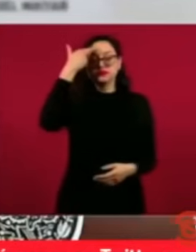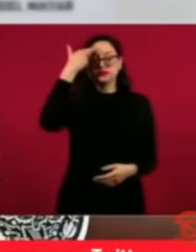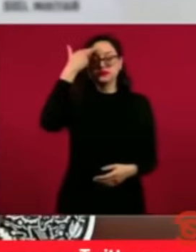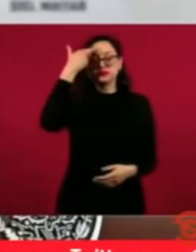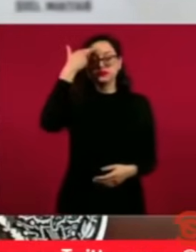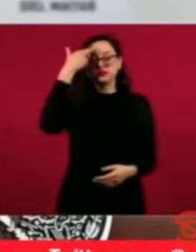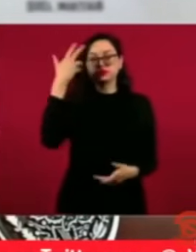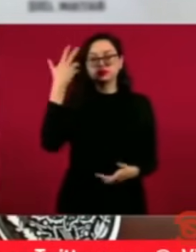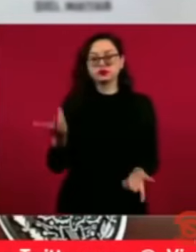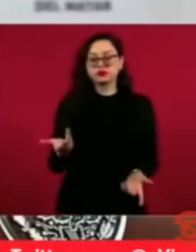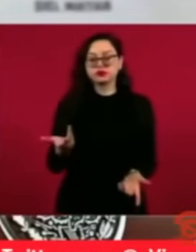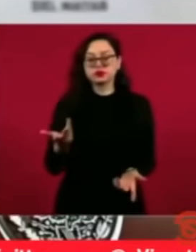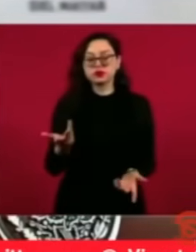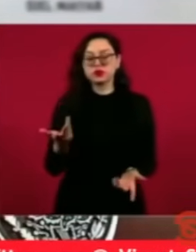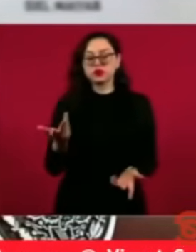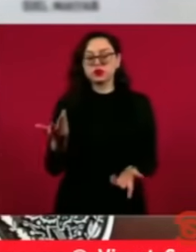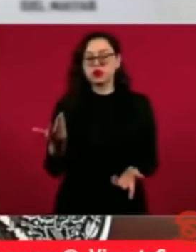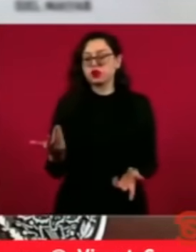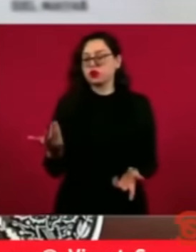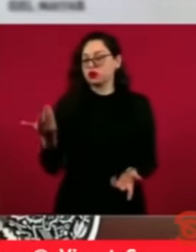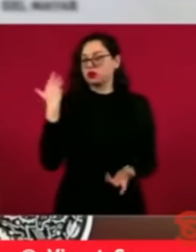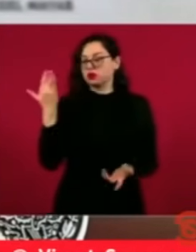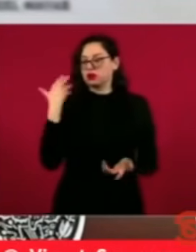la Comisión Federal de Electricidad